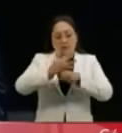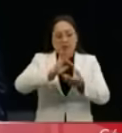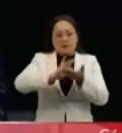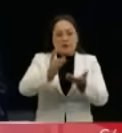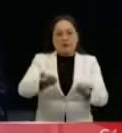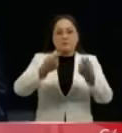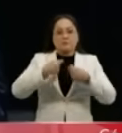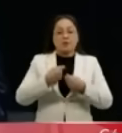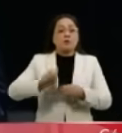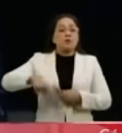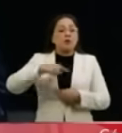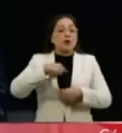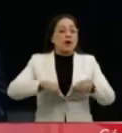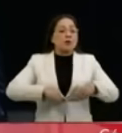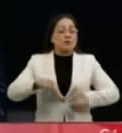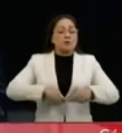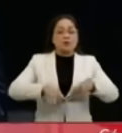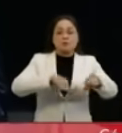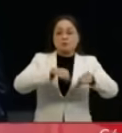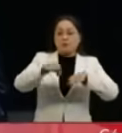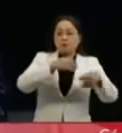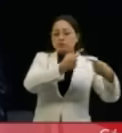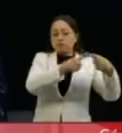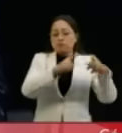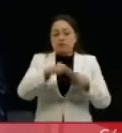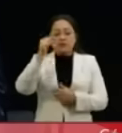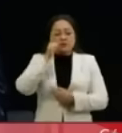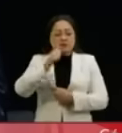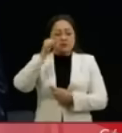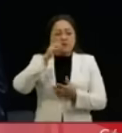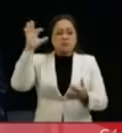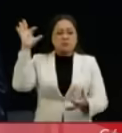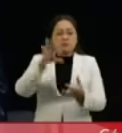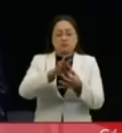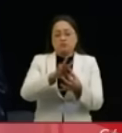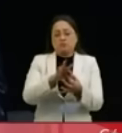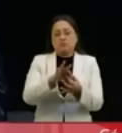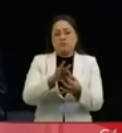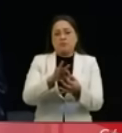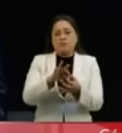Lo haremos con apego a la